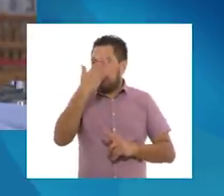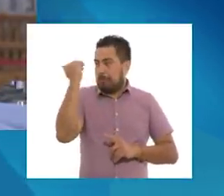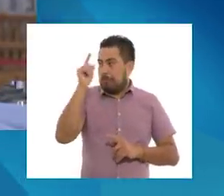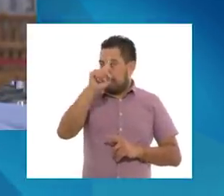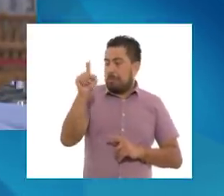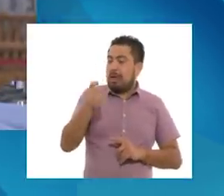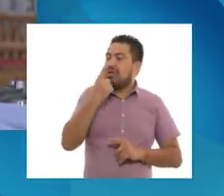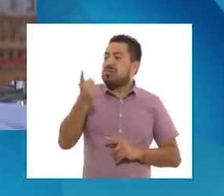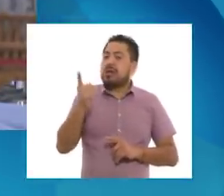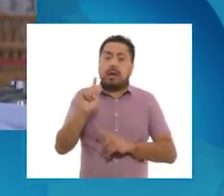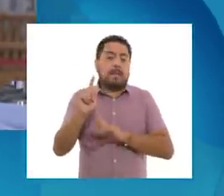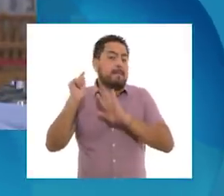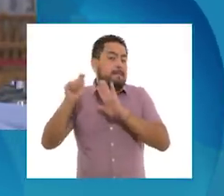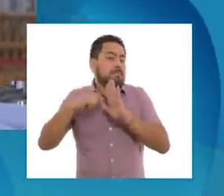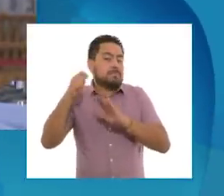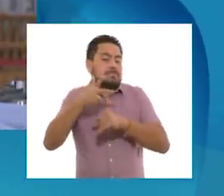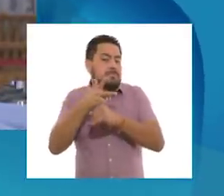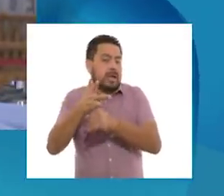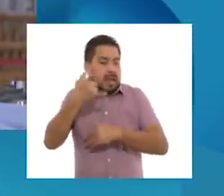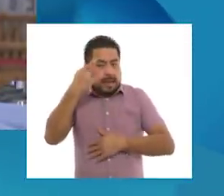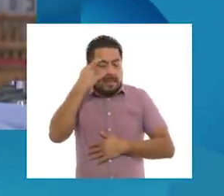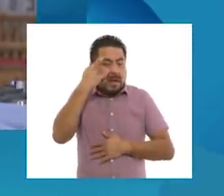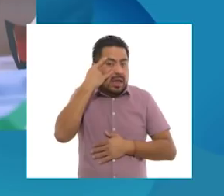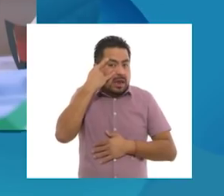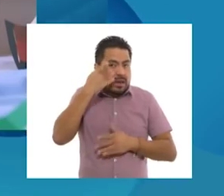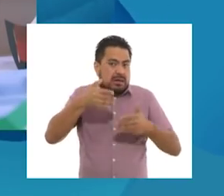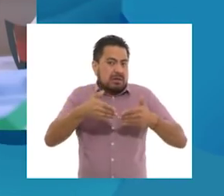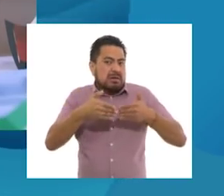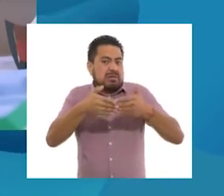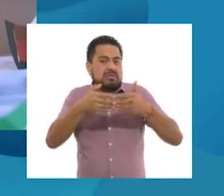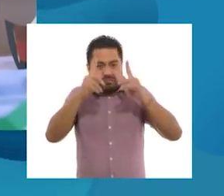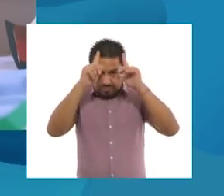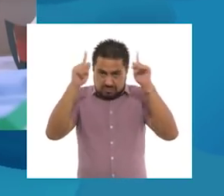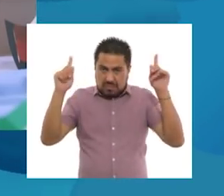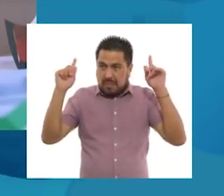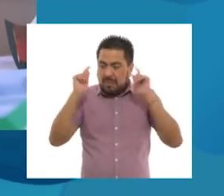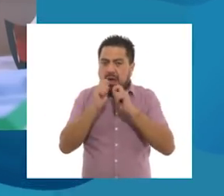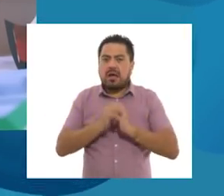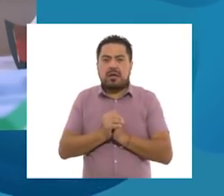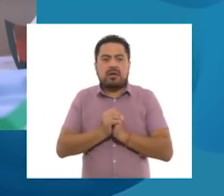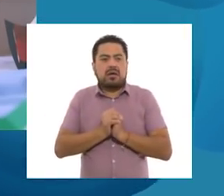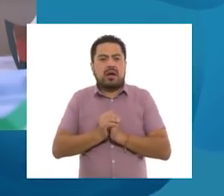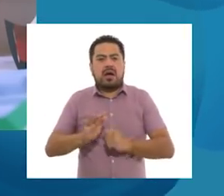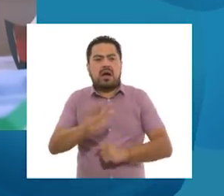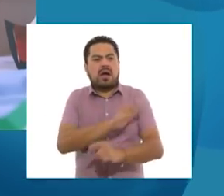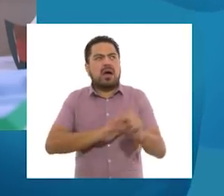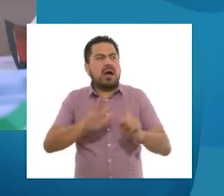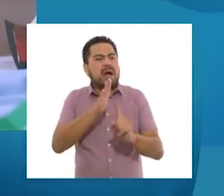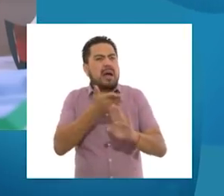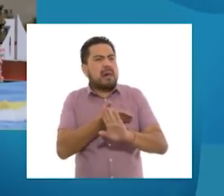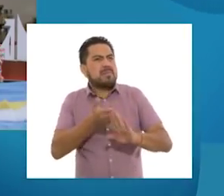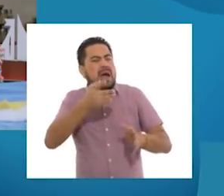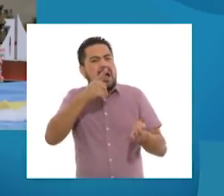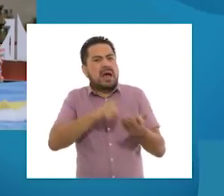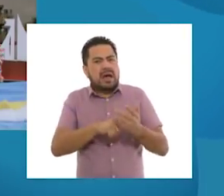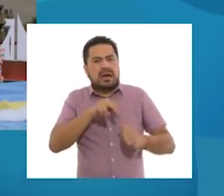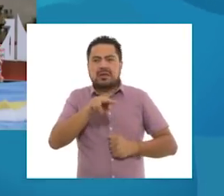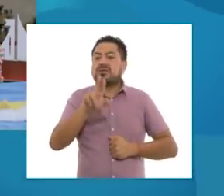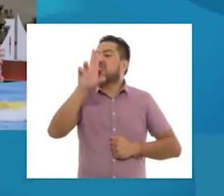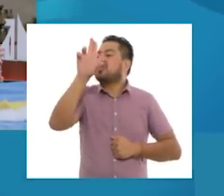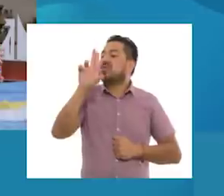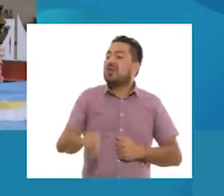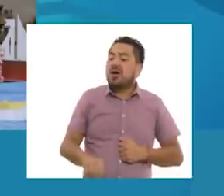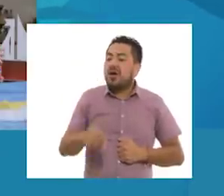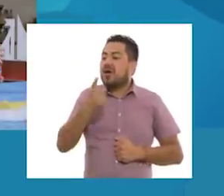Lo dicen en las películas de piratas y de marinos. ¡Ah, pues! ¡Lleven anclas! No, se